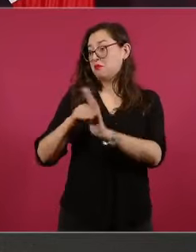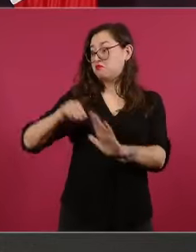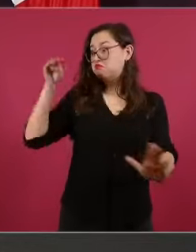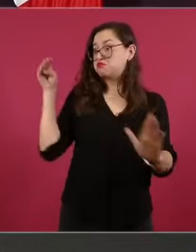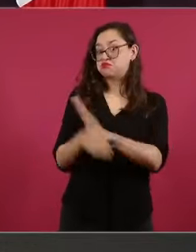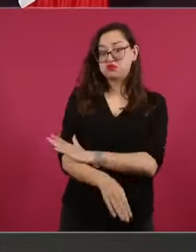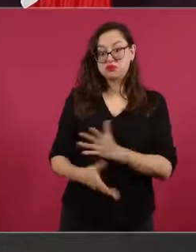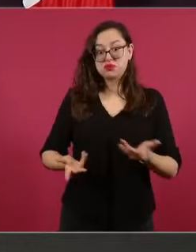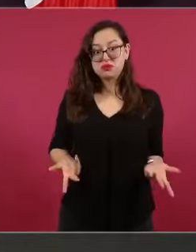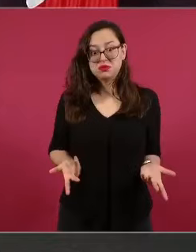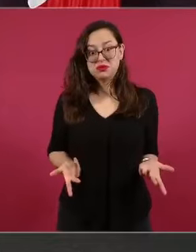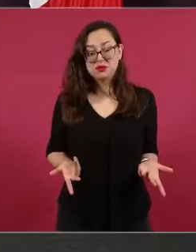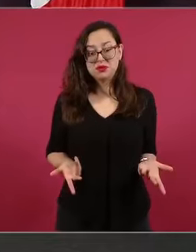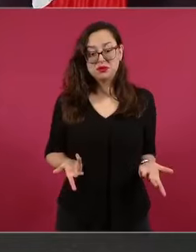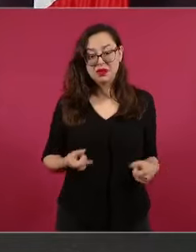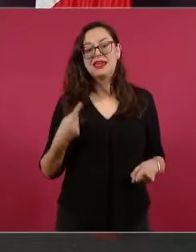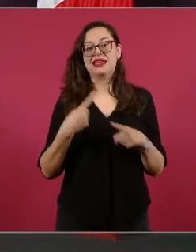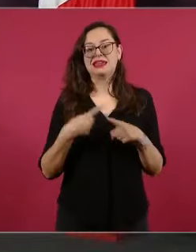son responsables